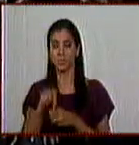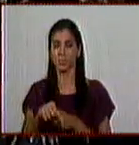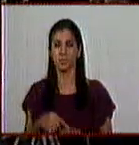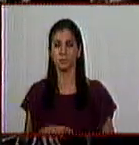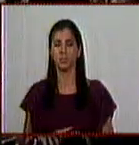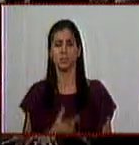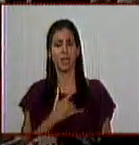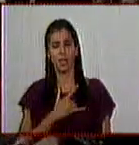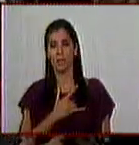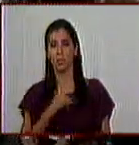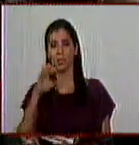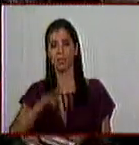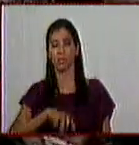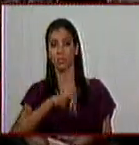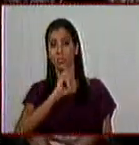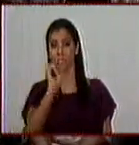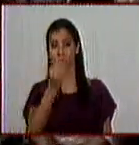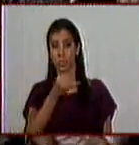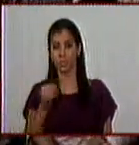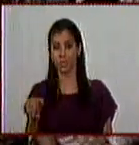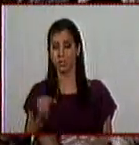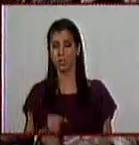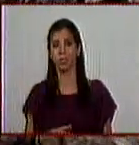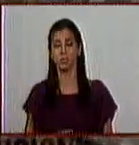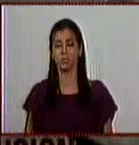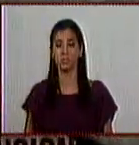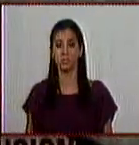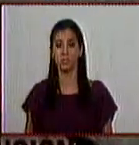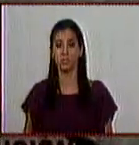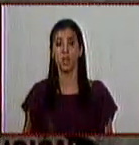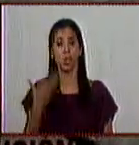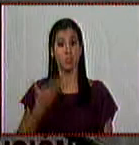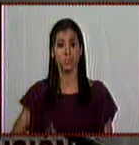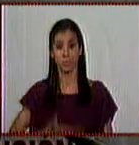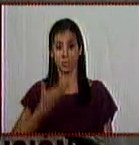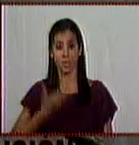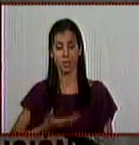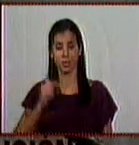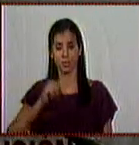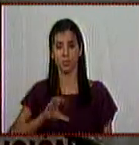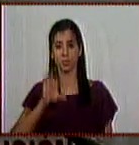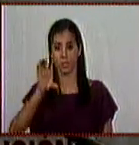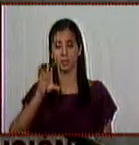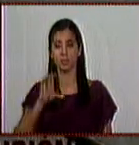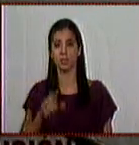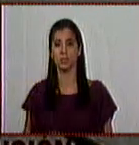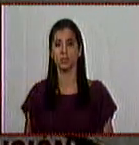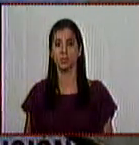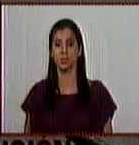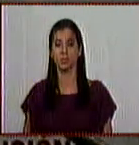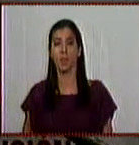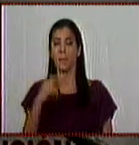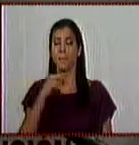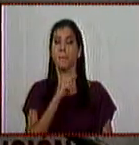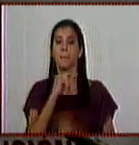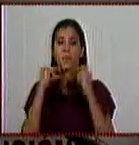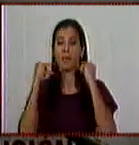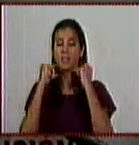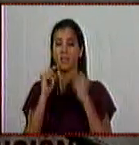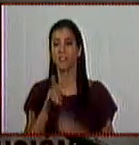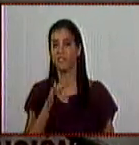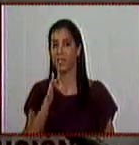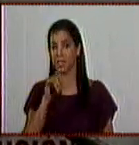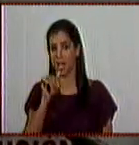estado zulia estado fundamental de la patria bolivariana al padre Vidal al